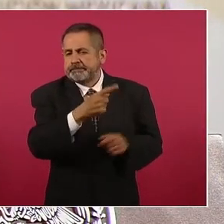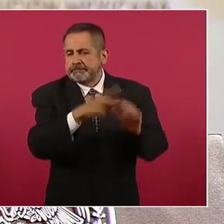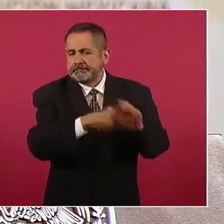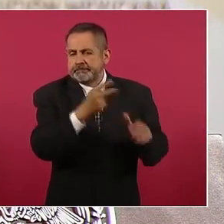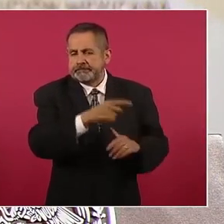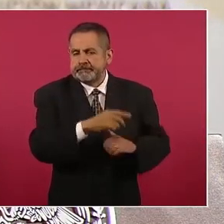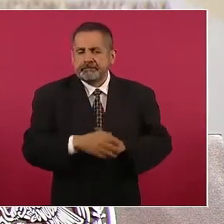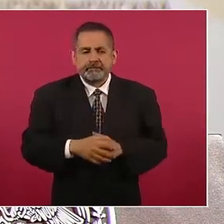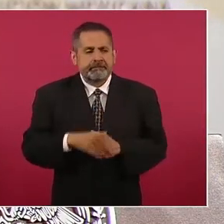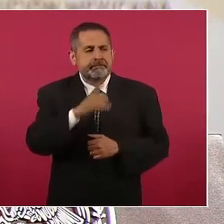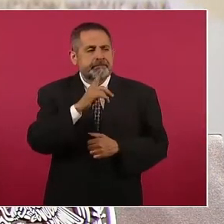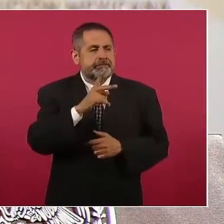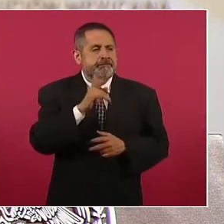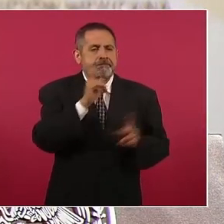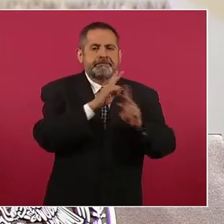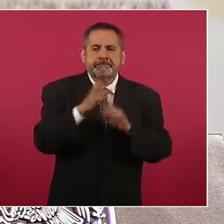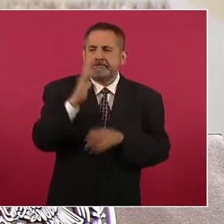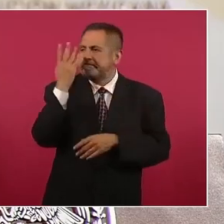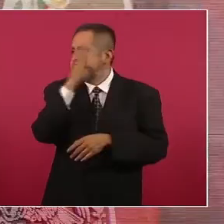es muy superficial.